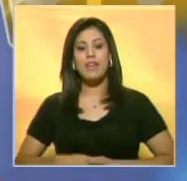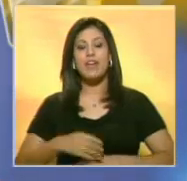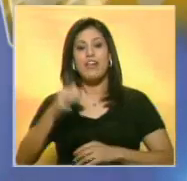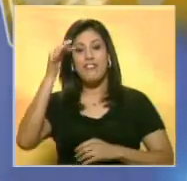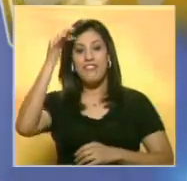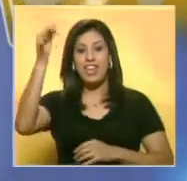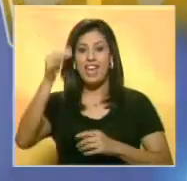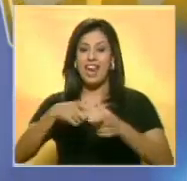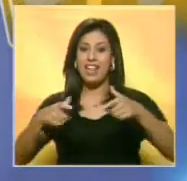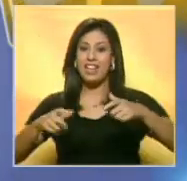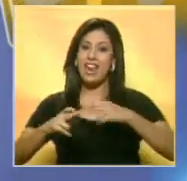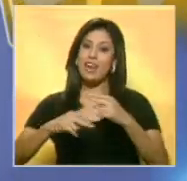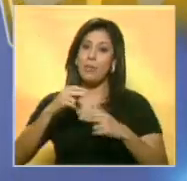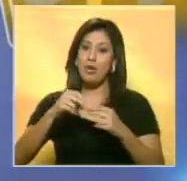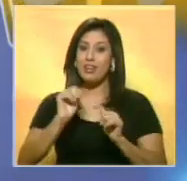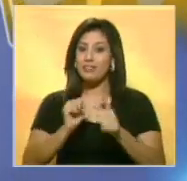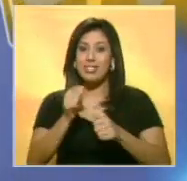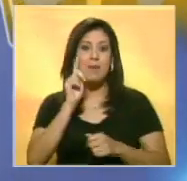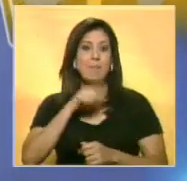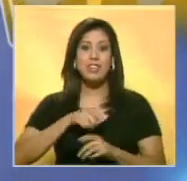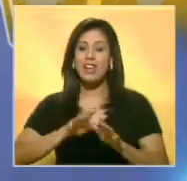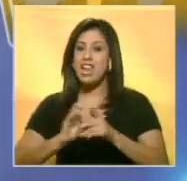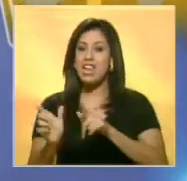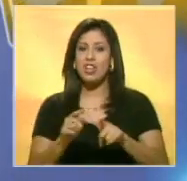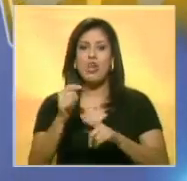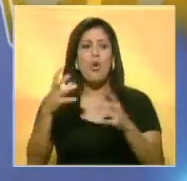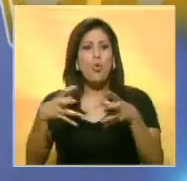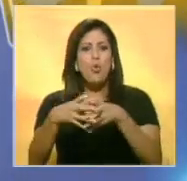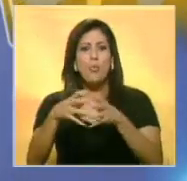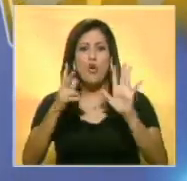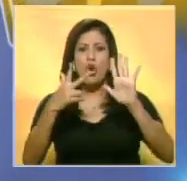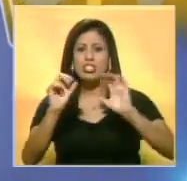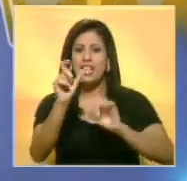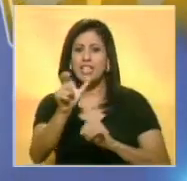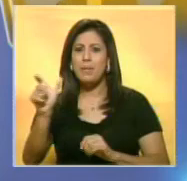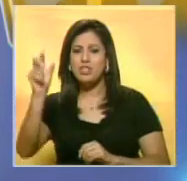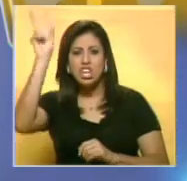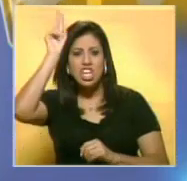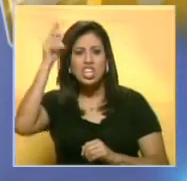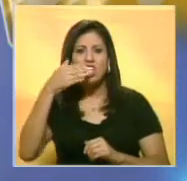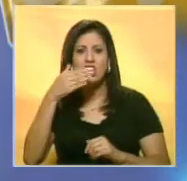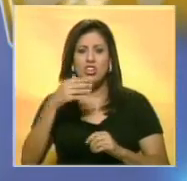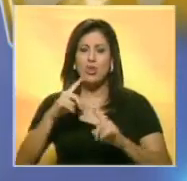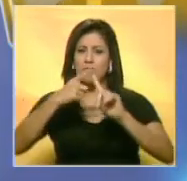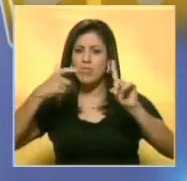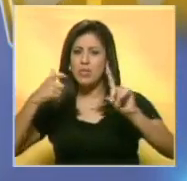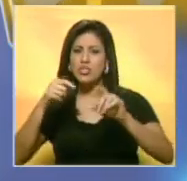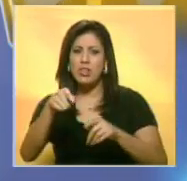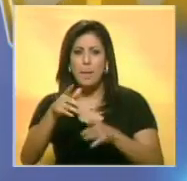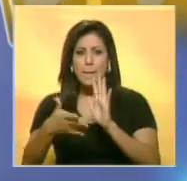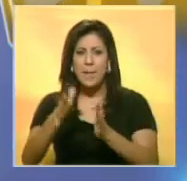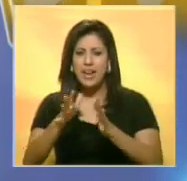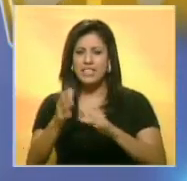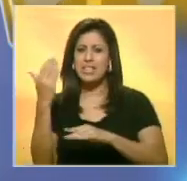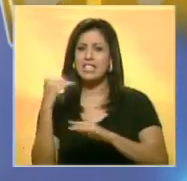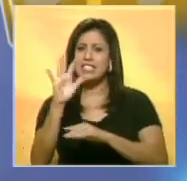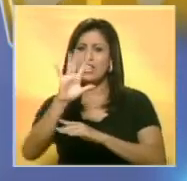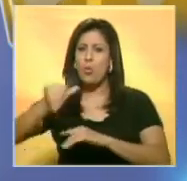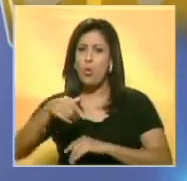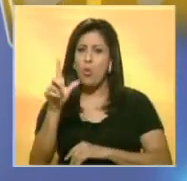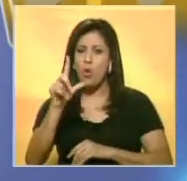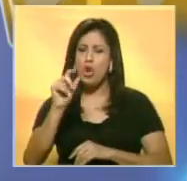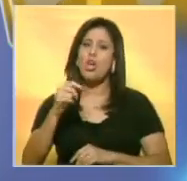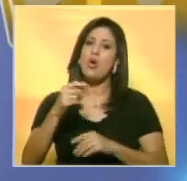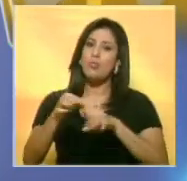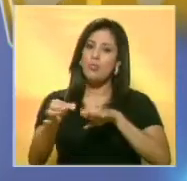la fiscal general de la república Luis Ortega Díaz desmintió la muerte de un grupo de 80 indígenas de la etnia yanomami ocurrida presuntamente el pasado 5 de Julio en